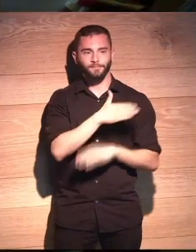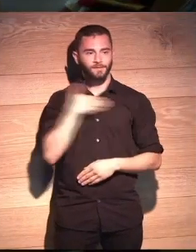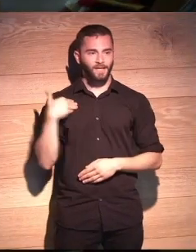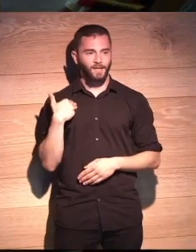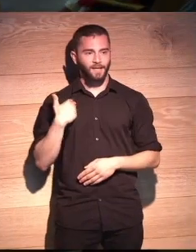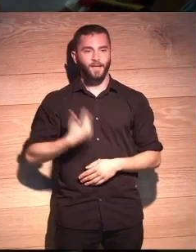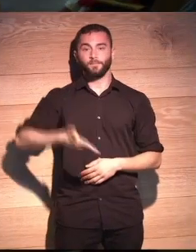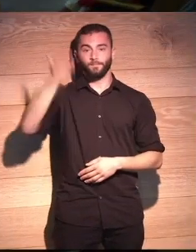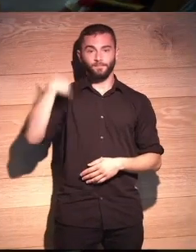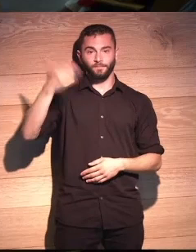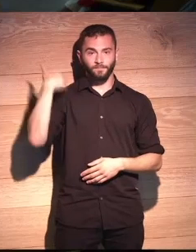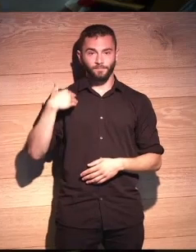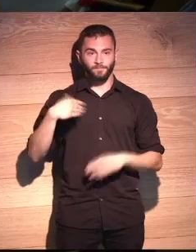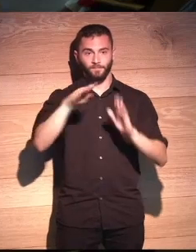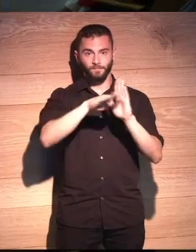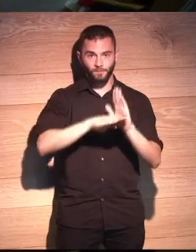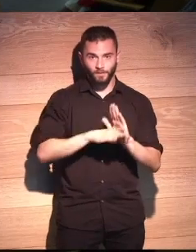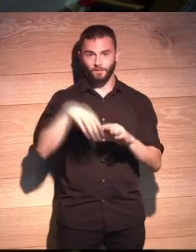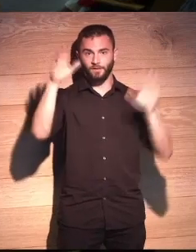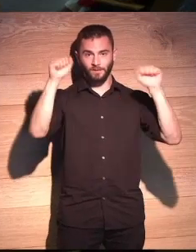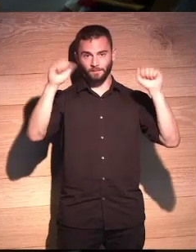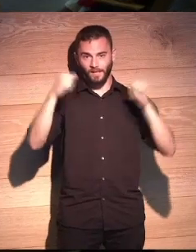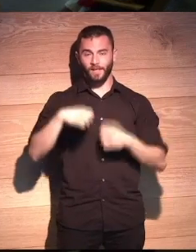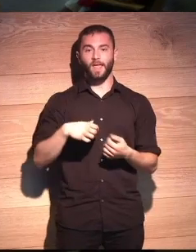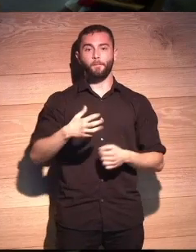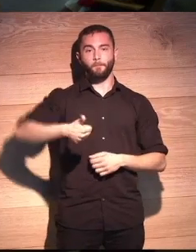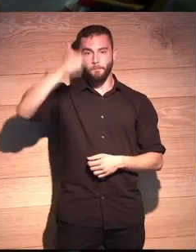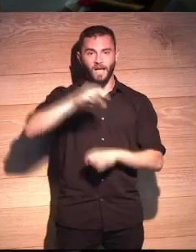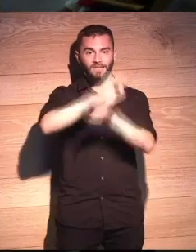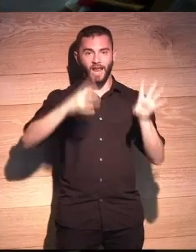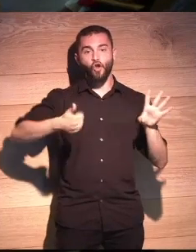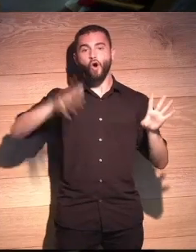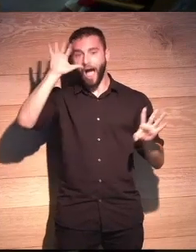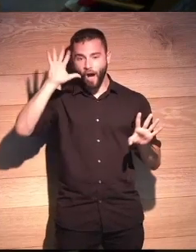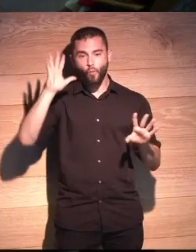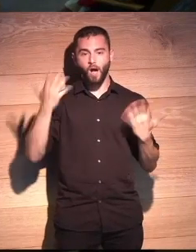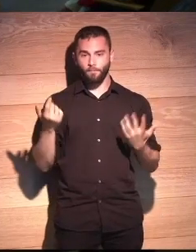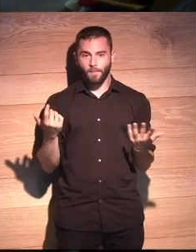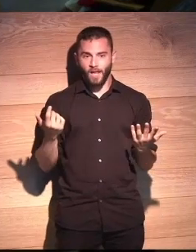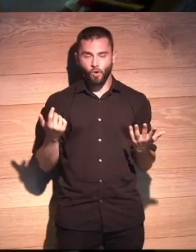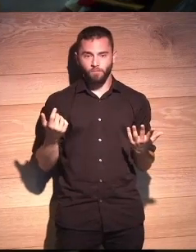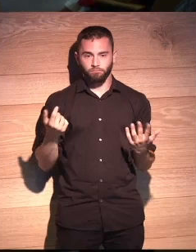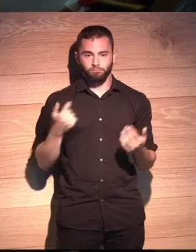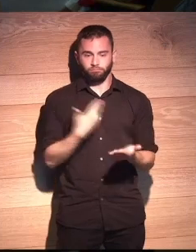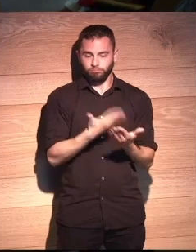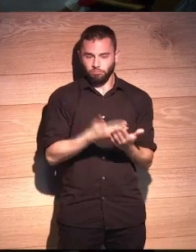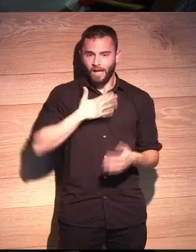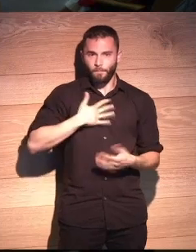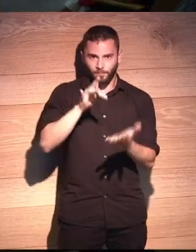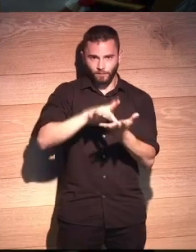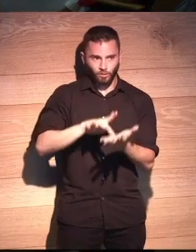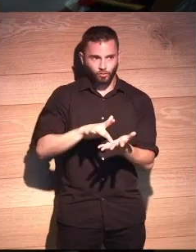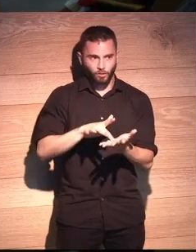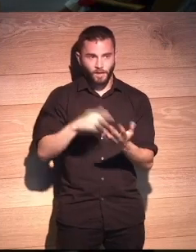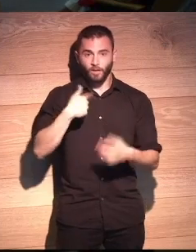Lo hicieron en el programa mío de despedida en Más Claro Agua, pero que ponen de manifiesto lo que a mí me ha pasado, que yo